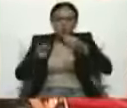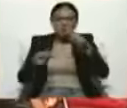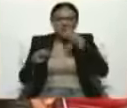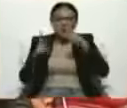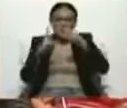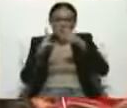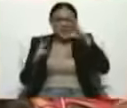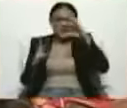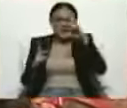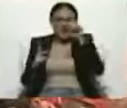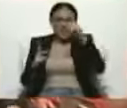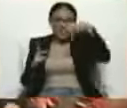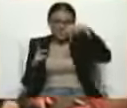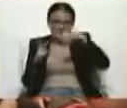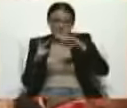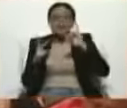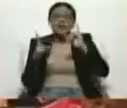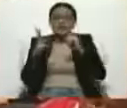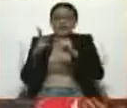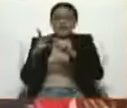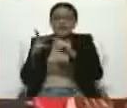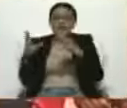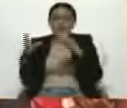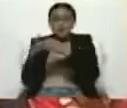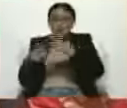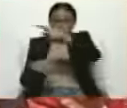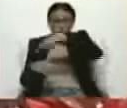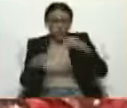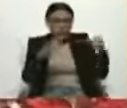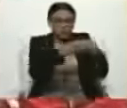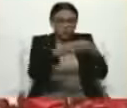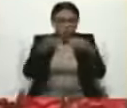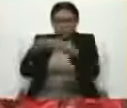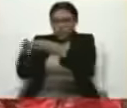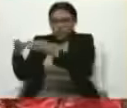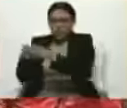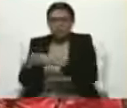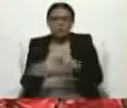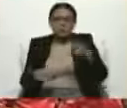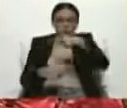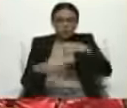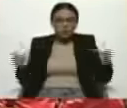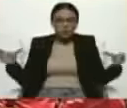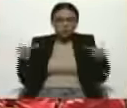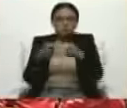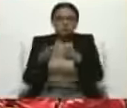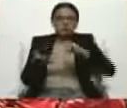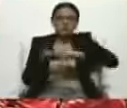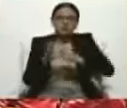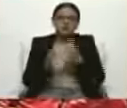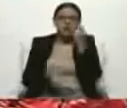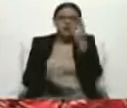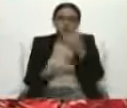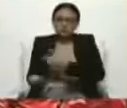partido, soy de los movimientos afrodescendientes, movimientos sociales, y también estoy en la